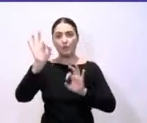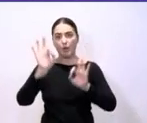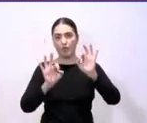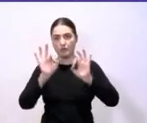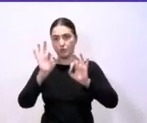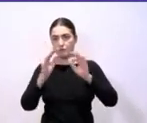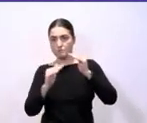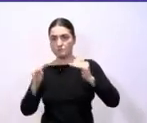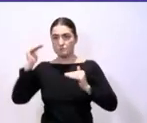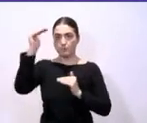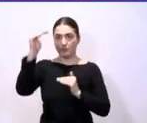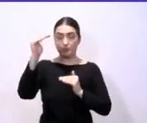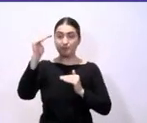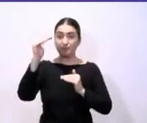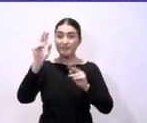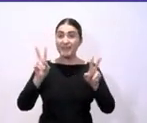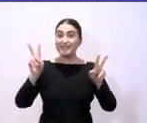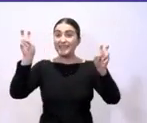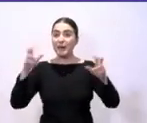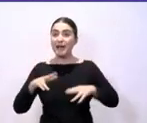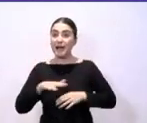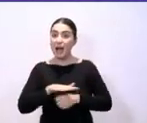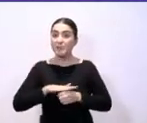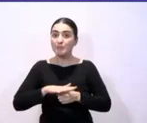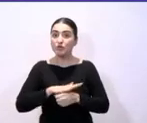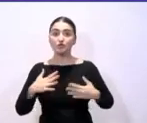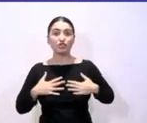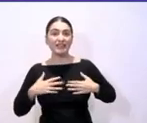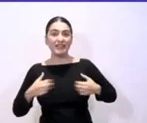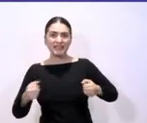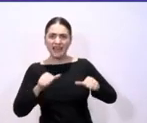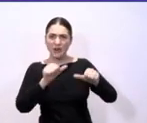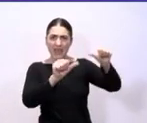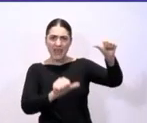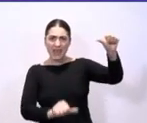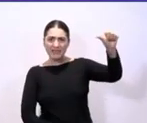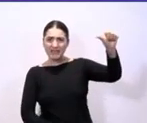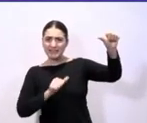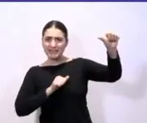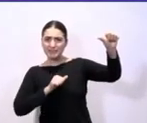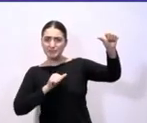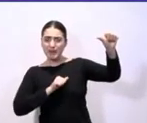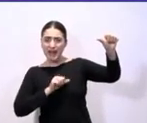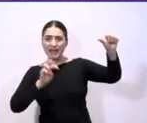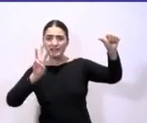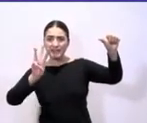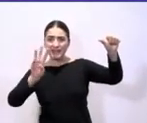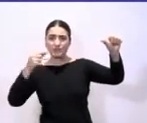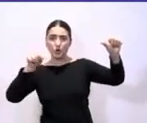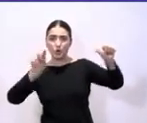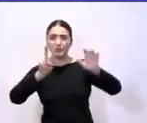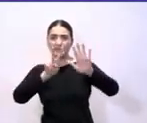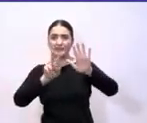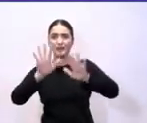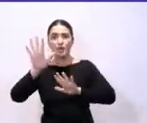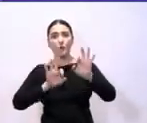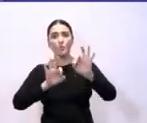Y en salud, en sanidad, con estas listas de espera, suben ustedes el 3,75%.